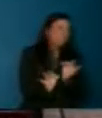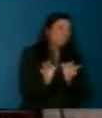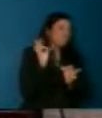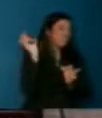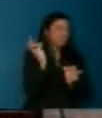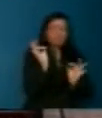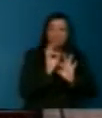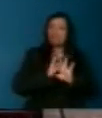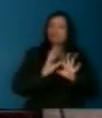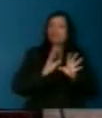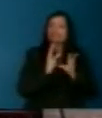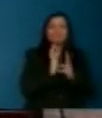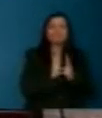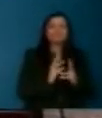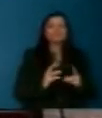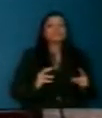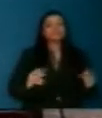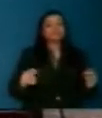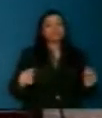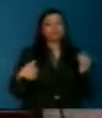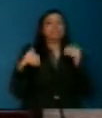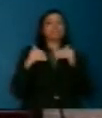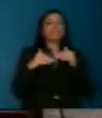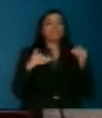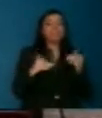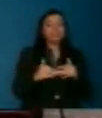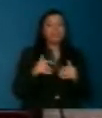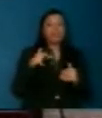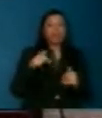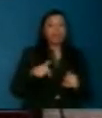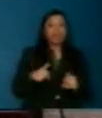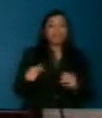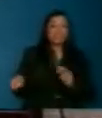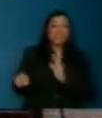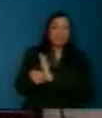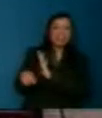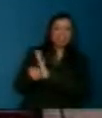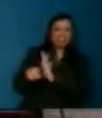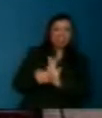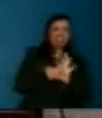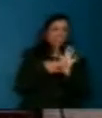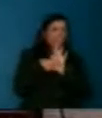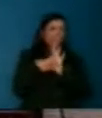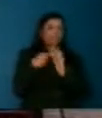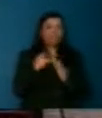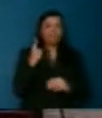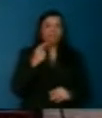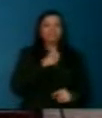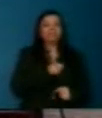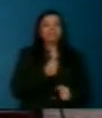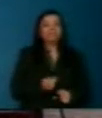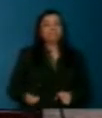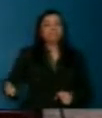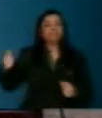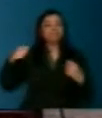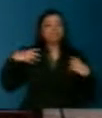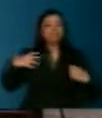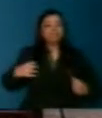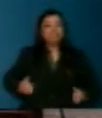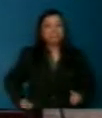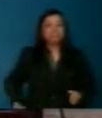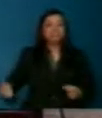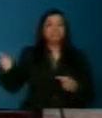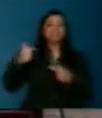así como también la actual estigmatización de los dirigentes del Estado y de los partidos